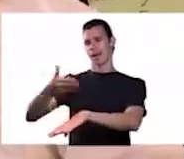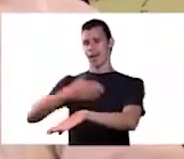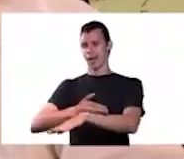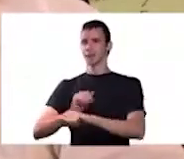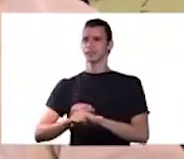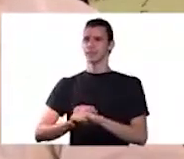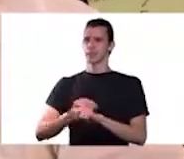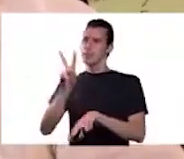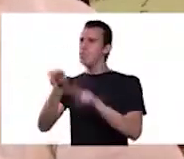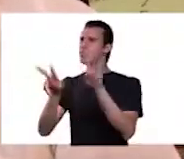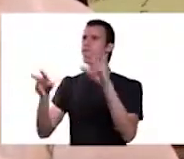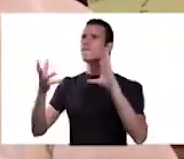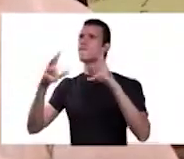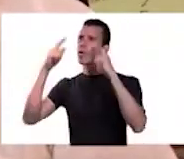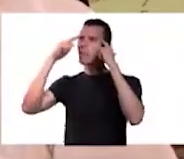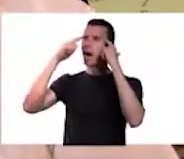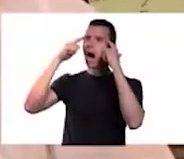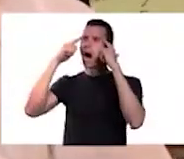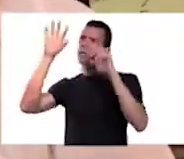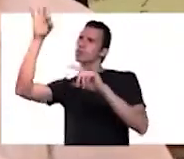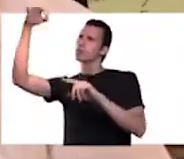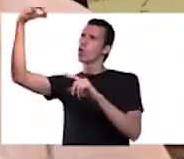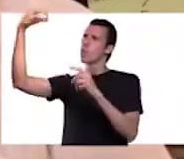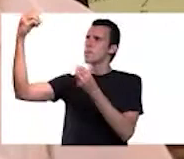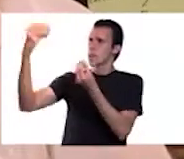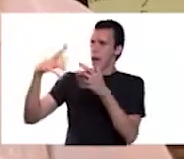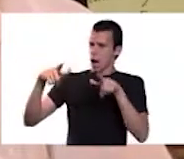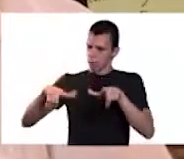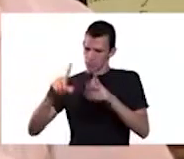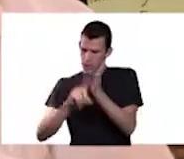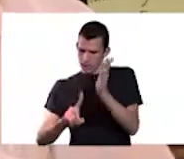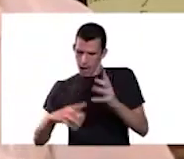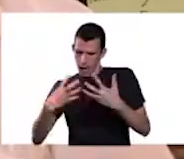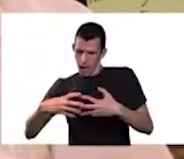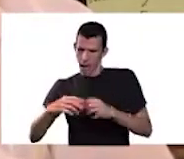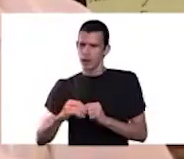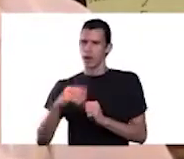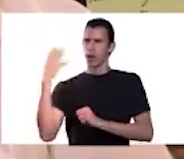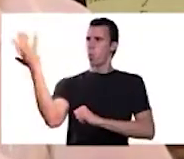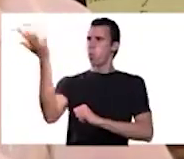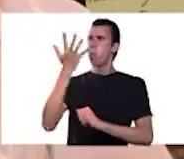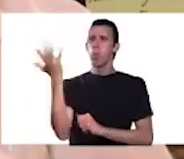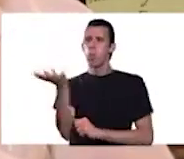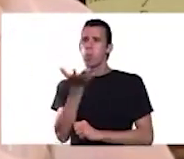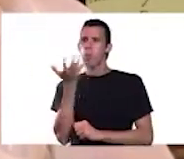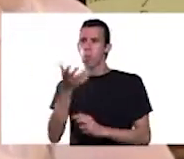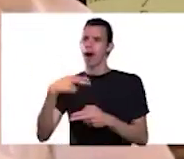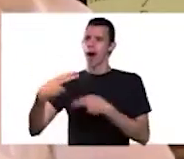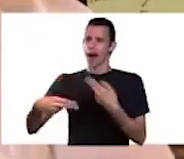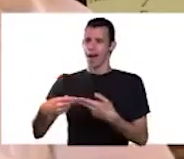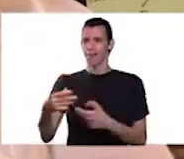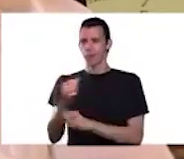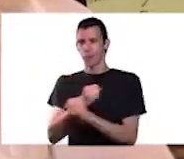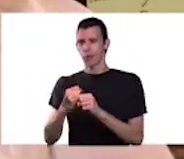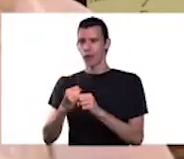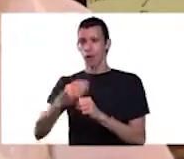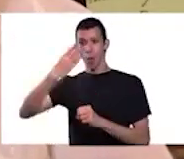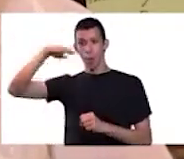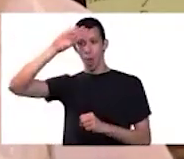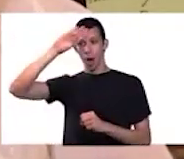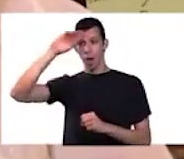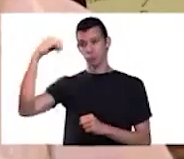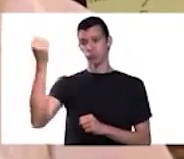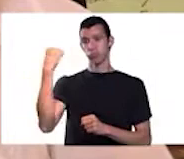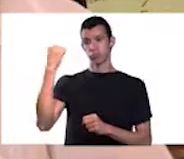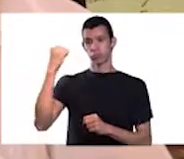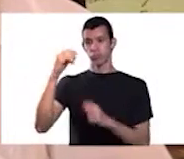estar preparados cuando llegue ese momento. Nuestro país creo que es abanderado, considero que es abanderado en esa búsqueda de nuevas